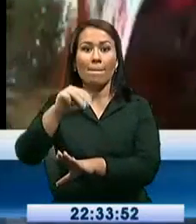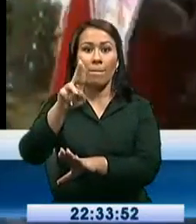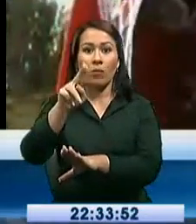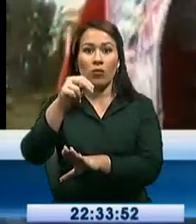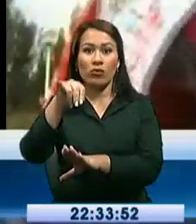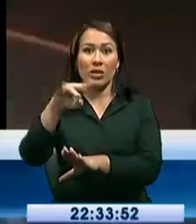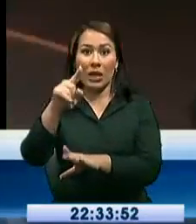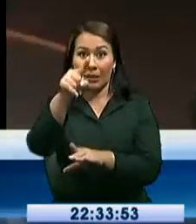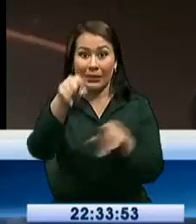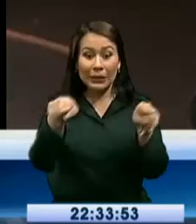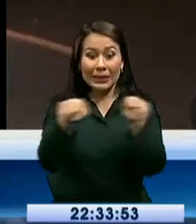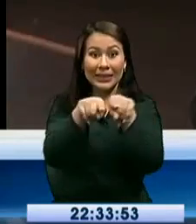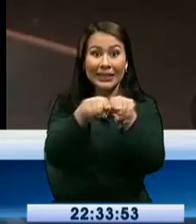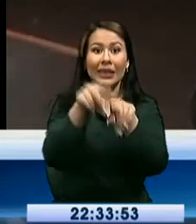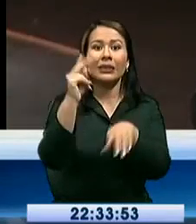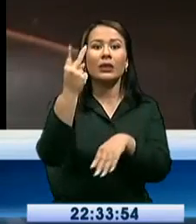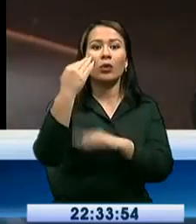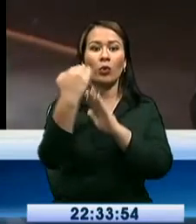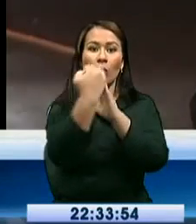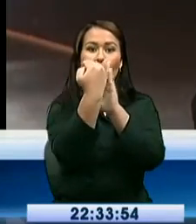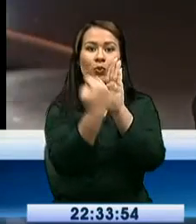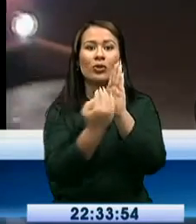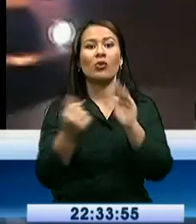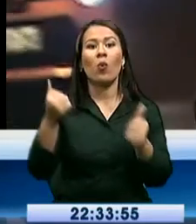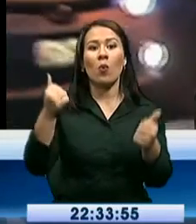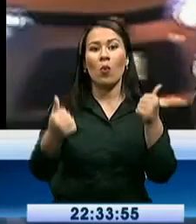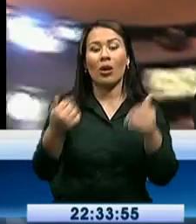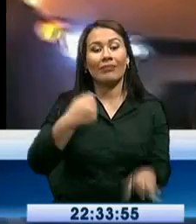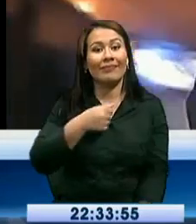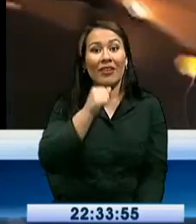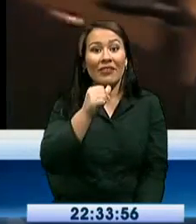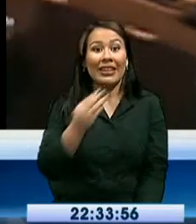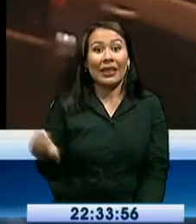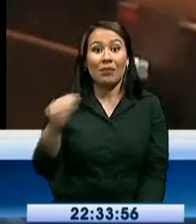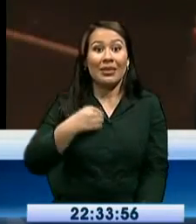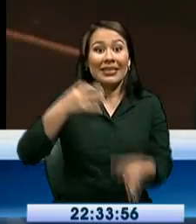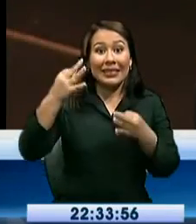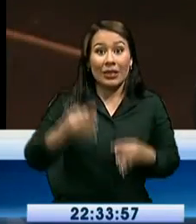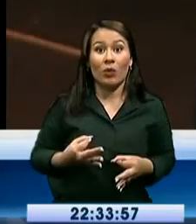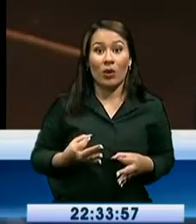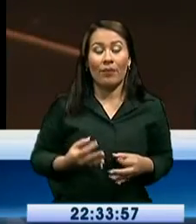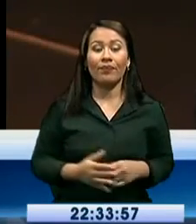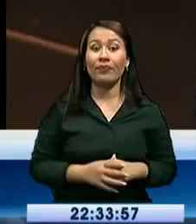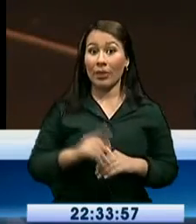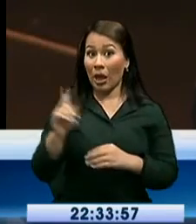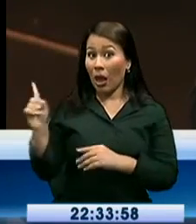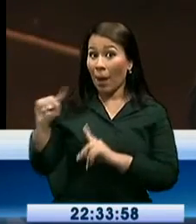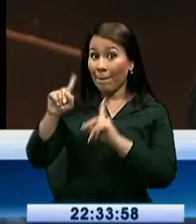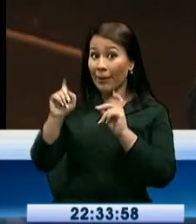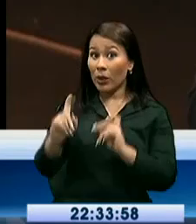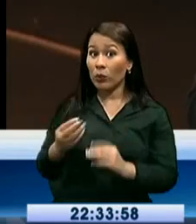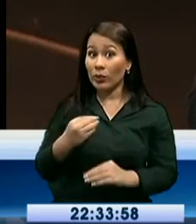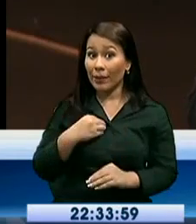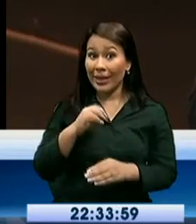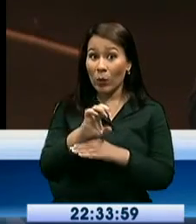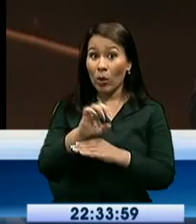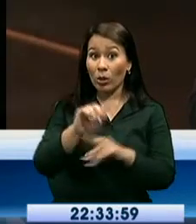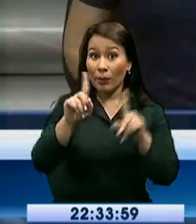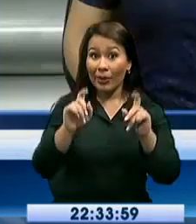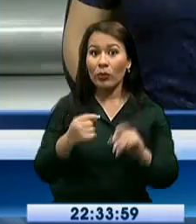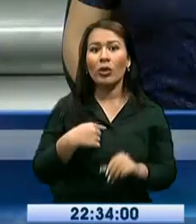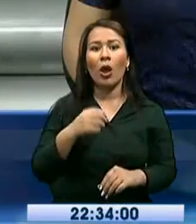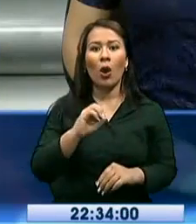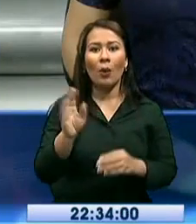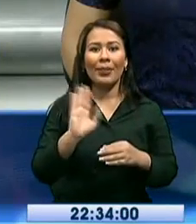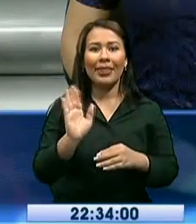que pelean el segundo puesto y que todavía no está definido. No sé si tienen alguna pregunta en estudio, si no, me despido